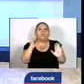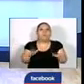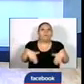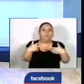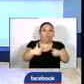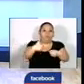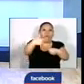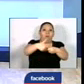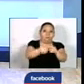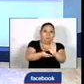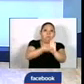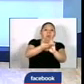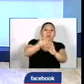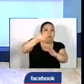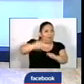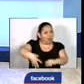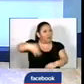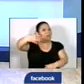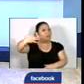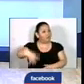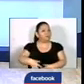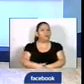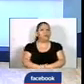incremento en los precios de los combustibles.